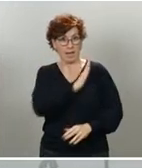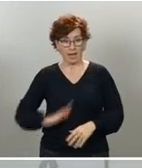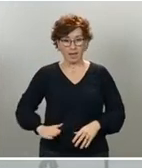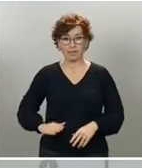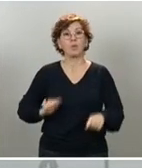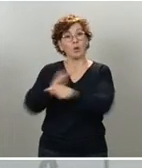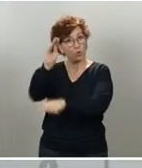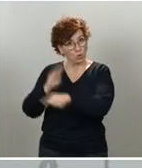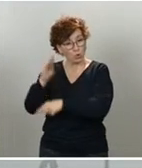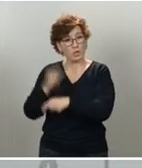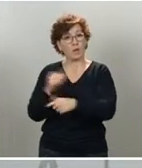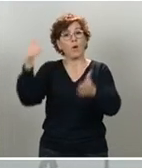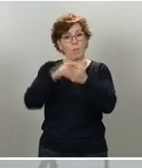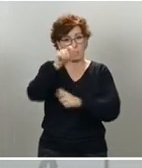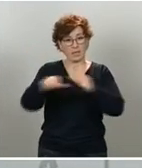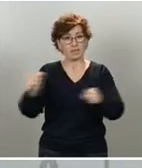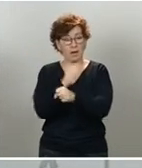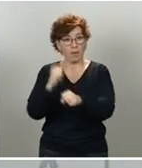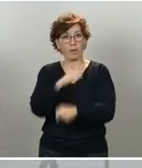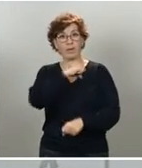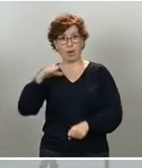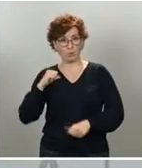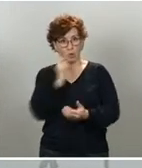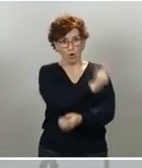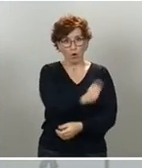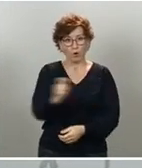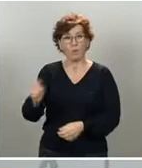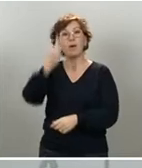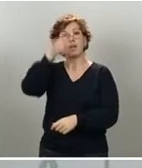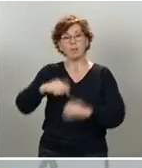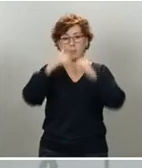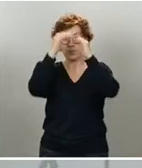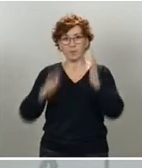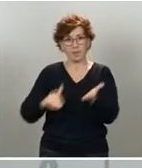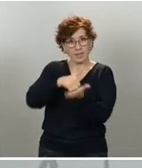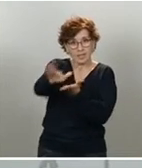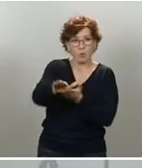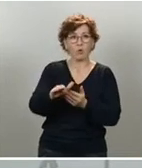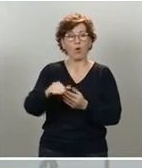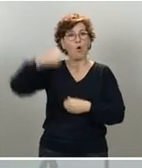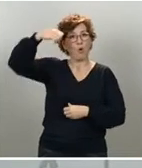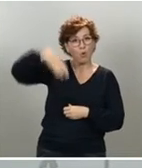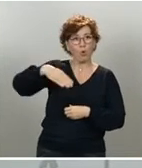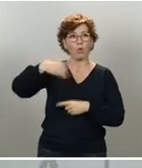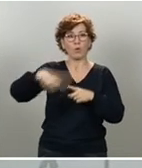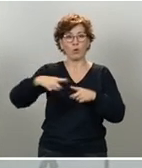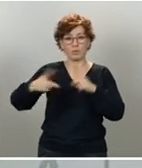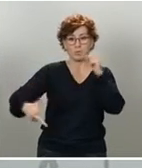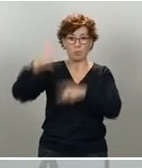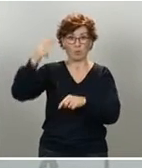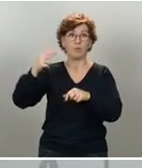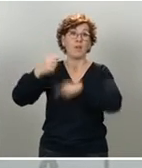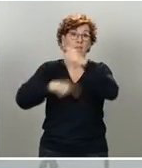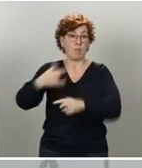también al colectivo de los autónomos y que está evitando los desahucios, los cortes de luz de las familias que han devenido vulnerables como consecuencia del parón de